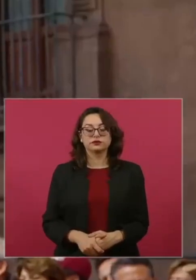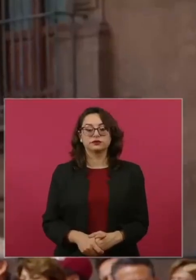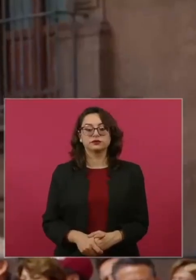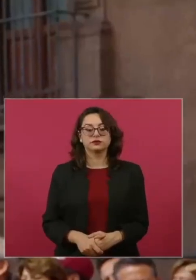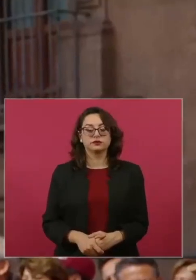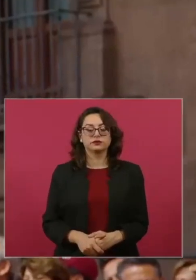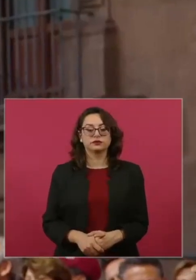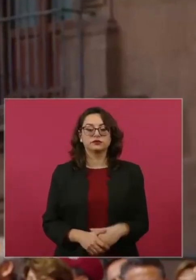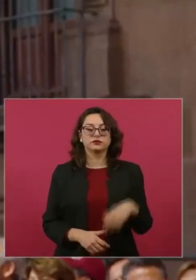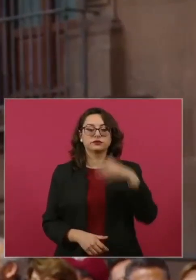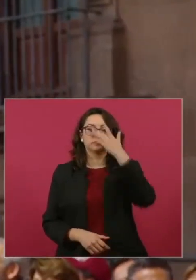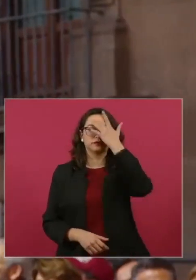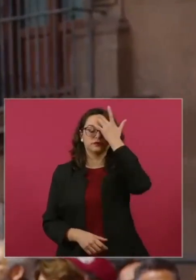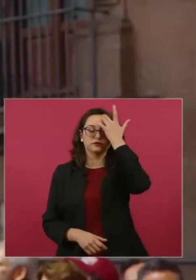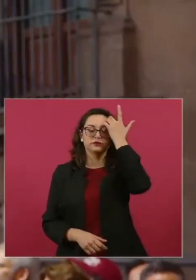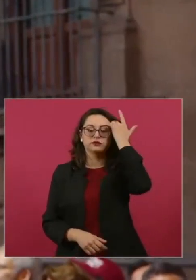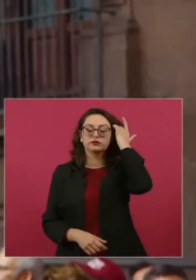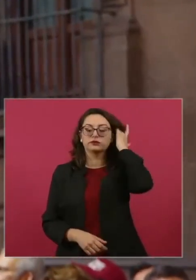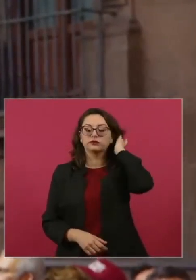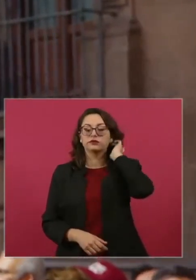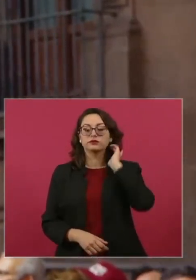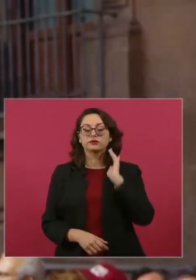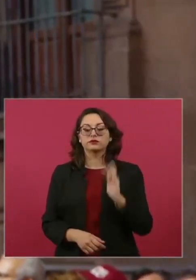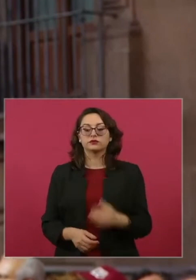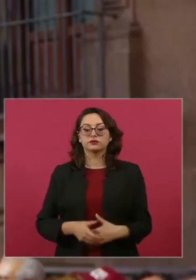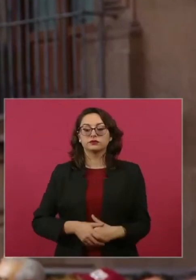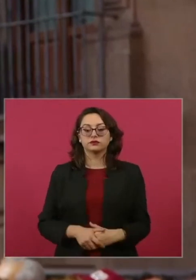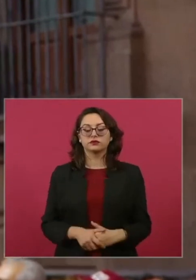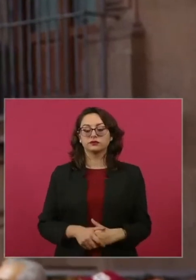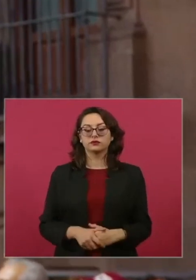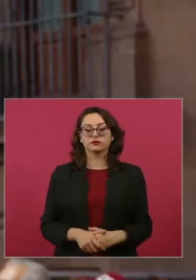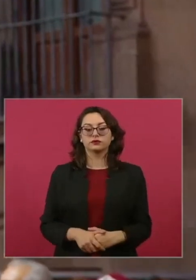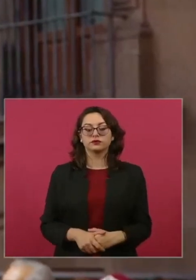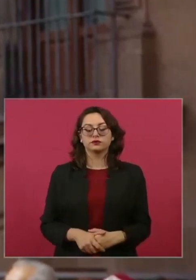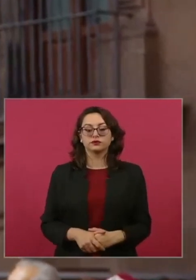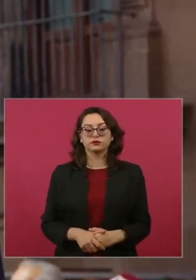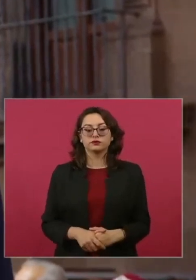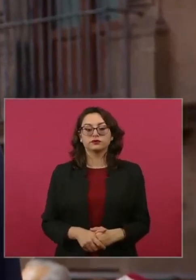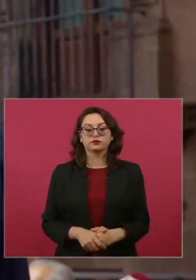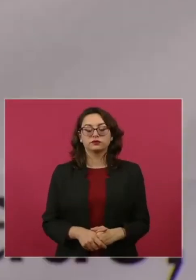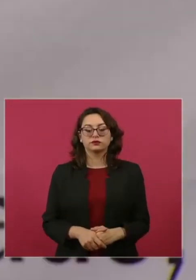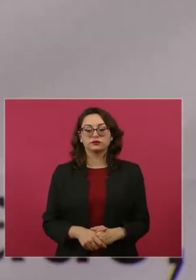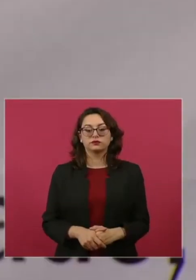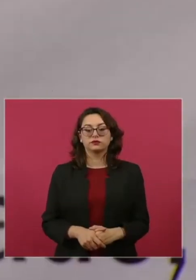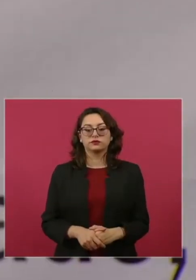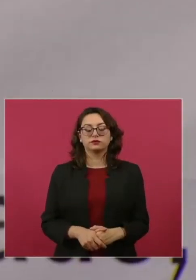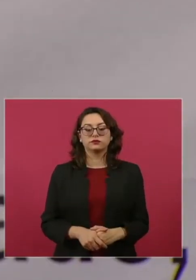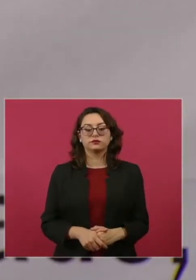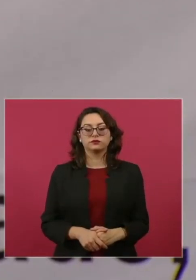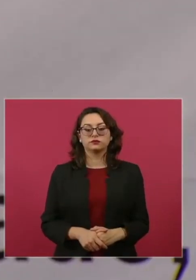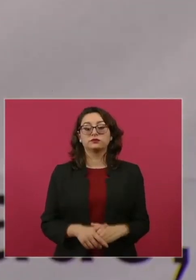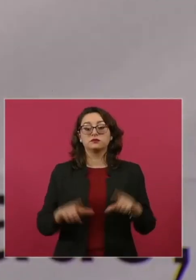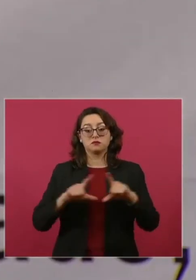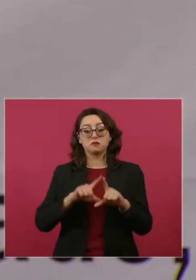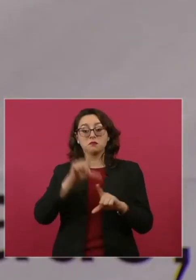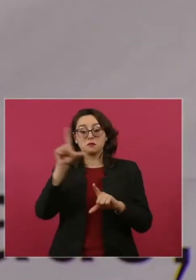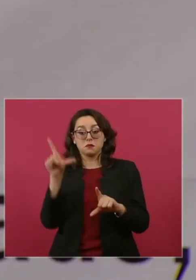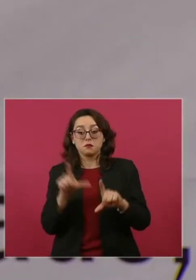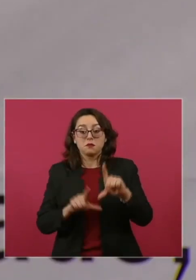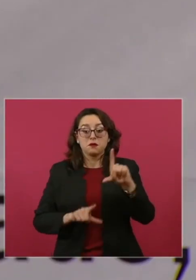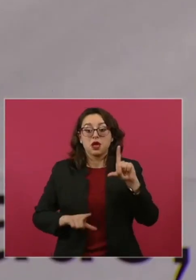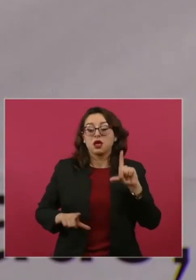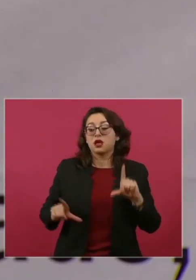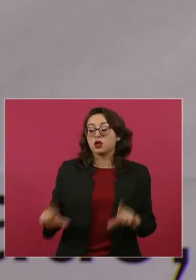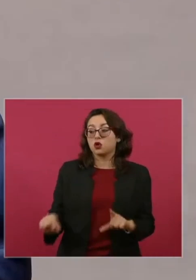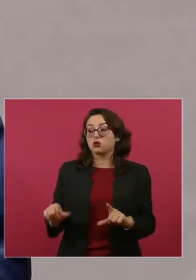que la grandeza let us never forget en todos los órdenes en nuestro país in all